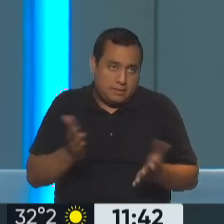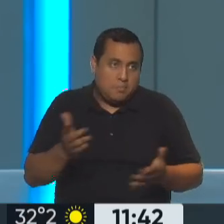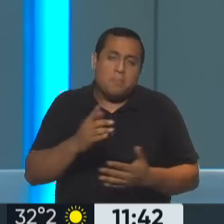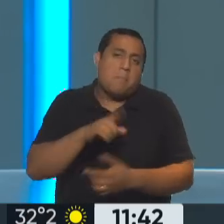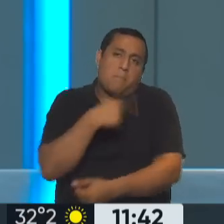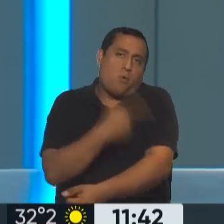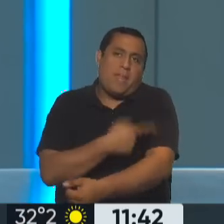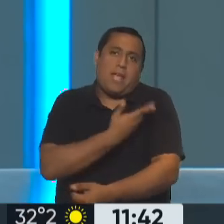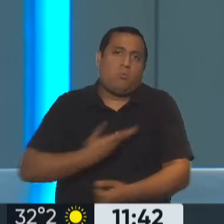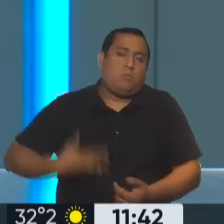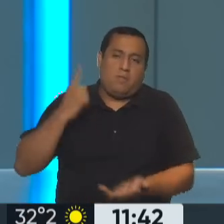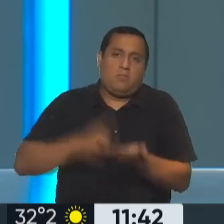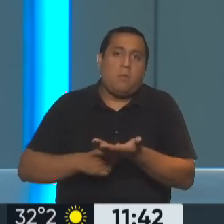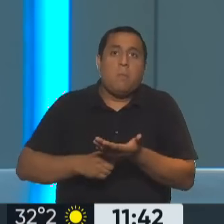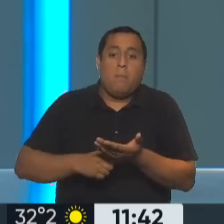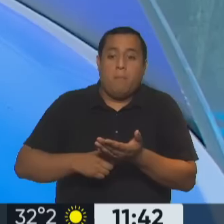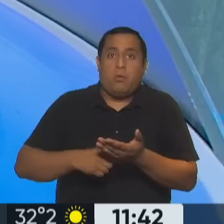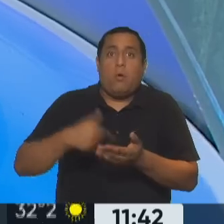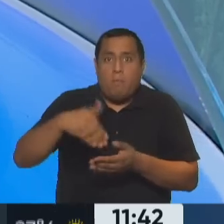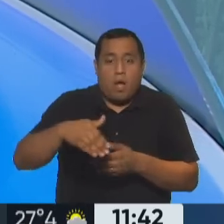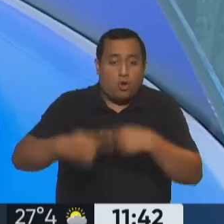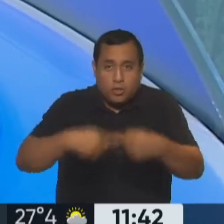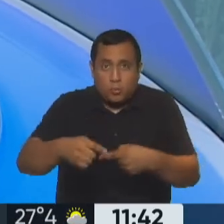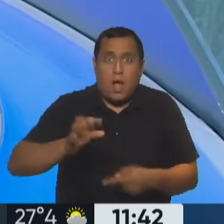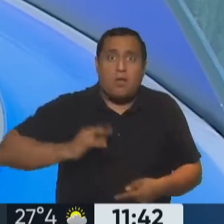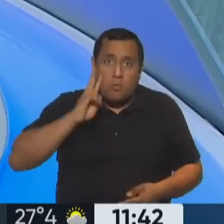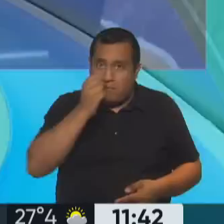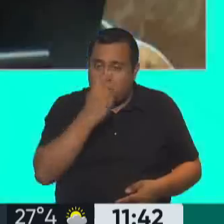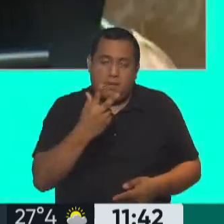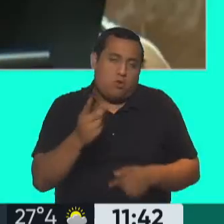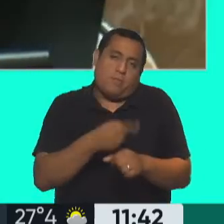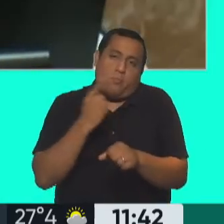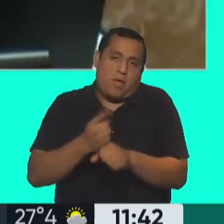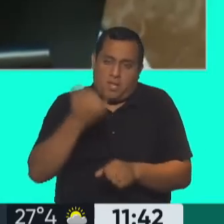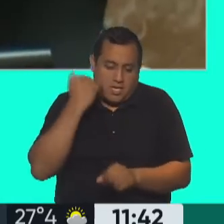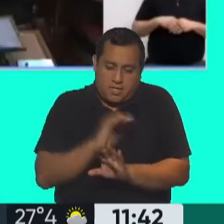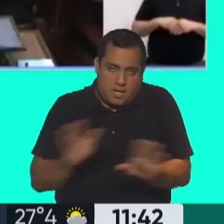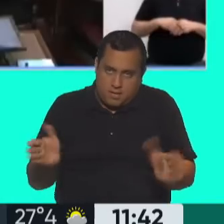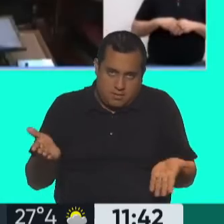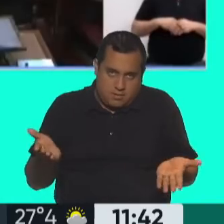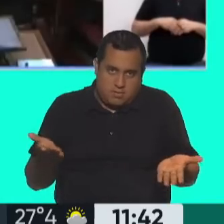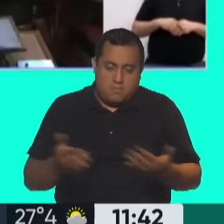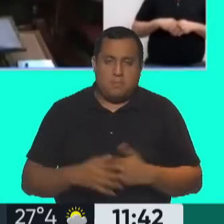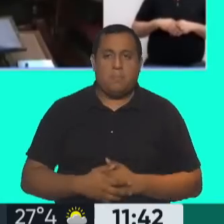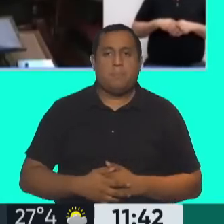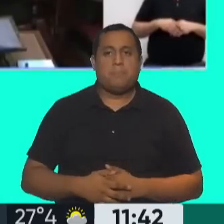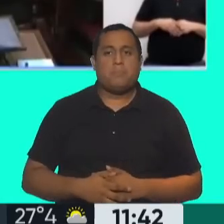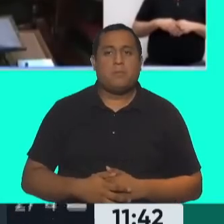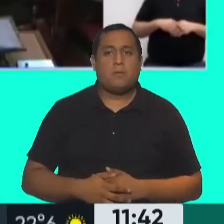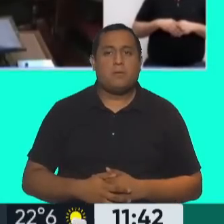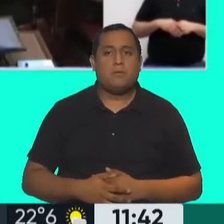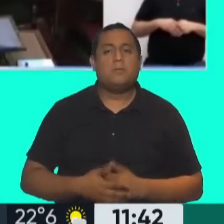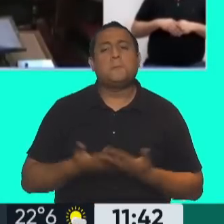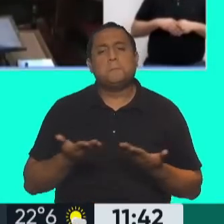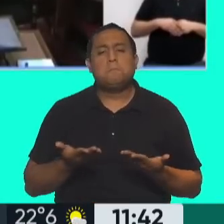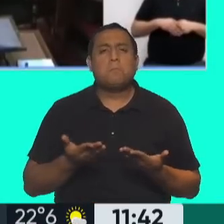no podía hacerlo por una segunda vez. No Sí, hubiera claro. podido, en este caso, otra vez prorrogar el presupuesto anterior. Y en el